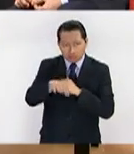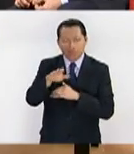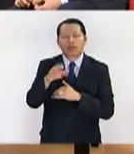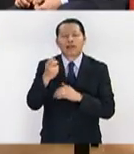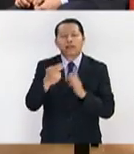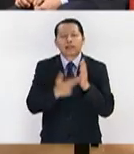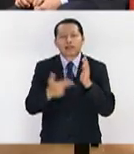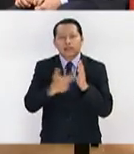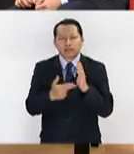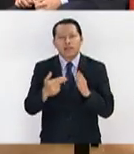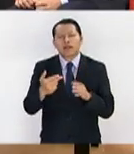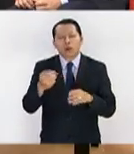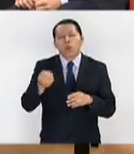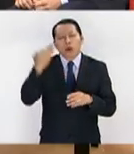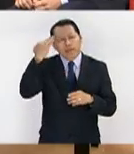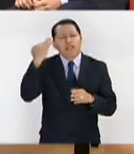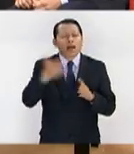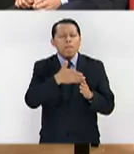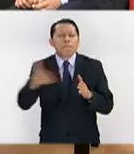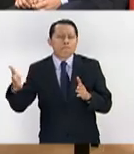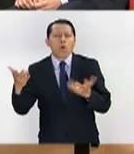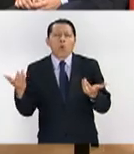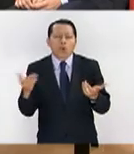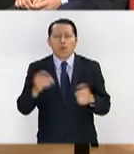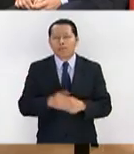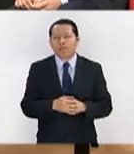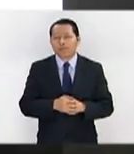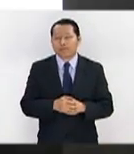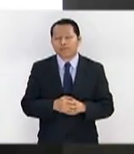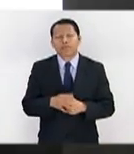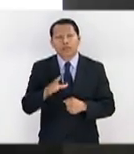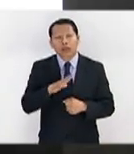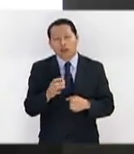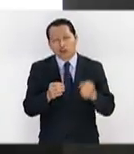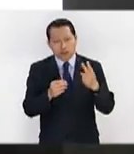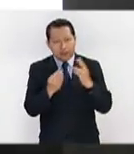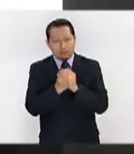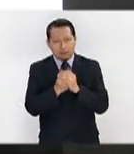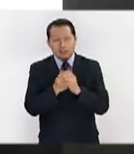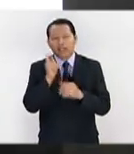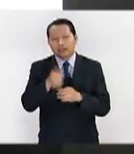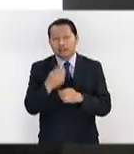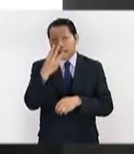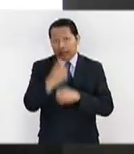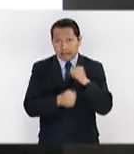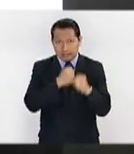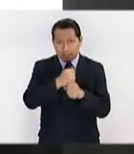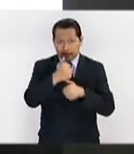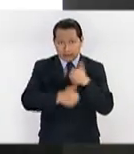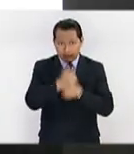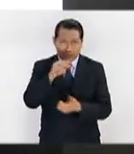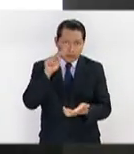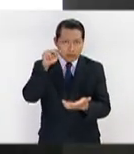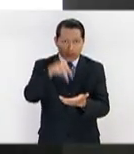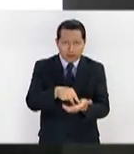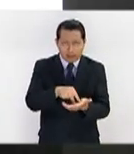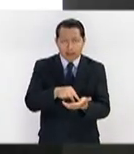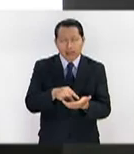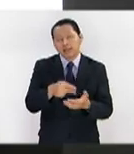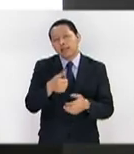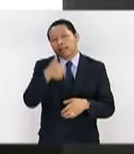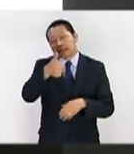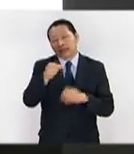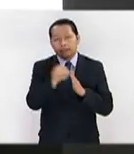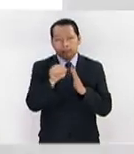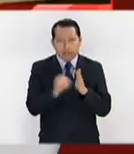talleres. ¿De cuánto es la duración de los talleres? Tenemos entre los dos tipos. La carrera dura 3 años, es presencial, son 6